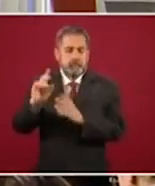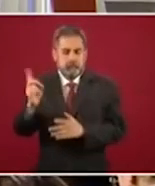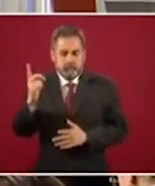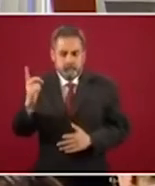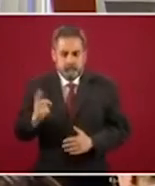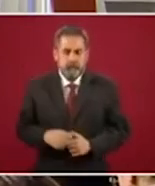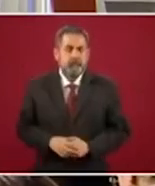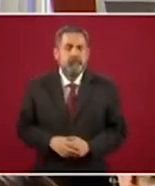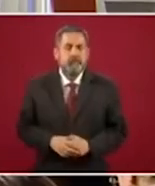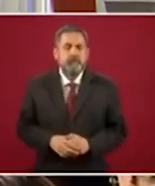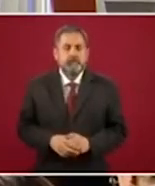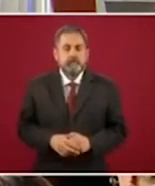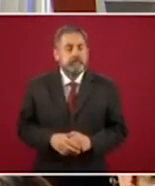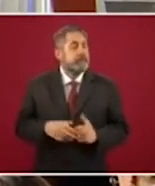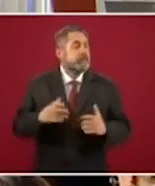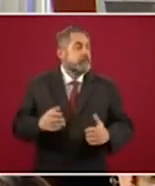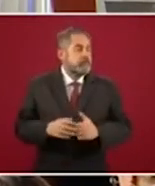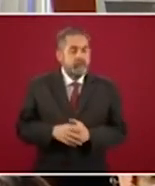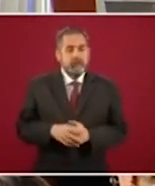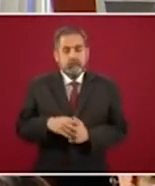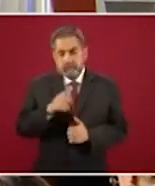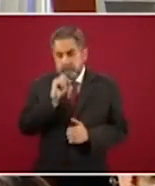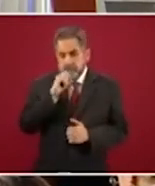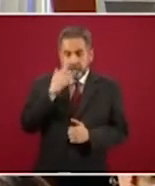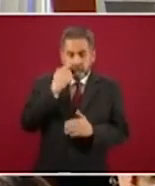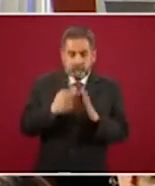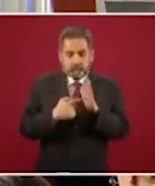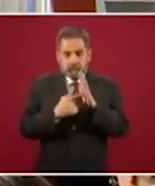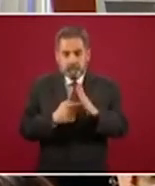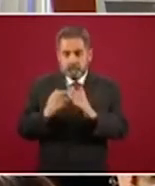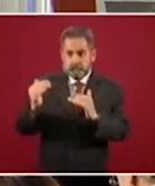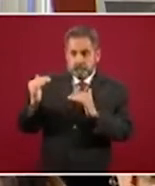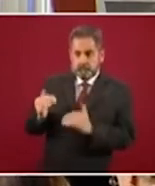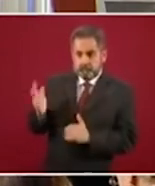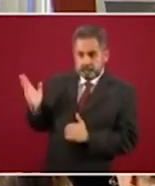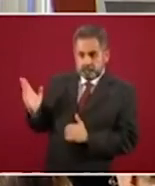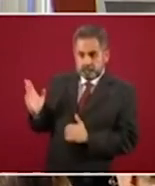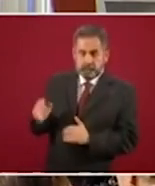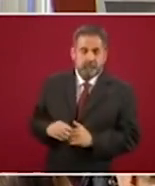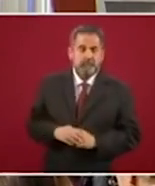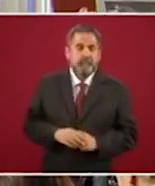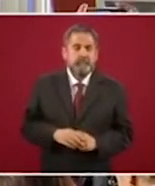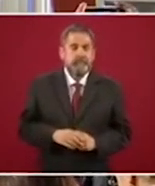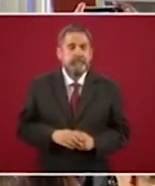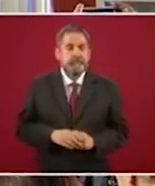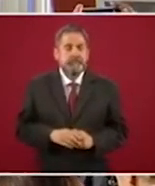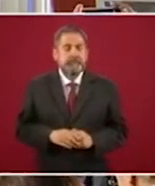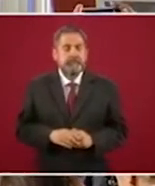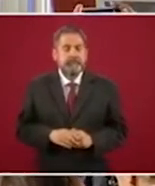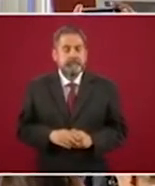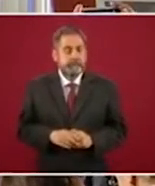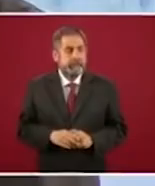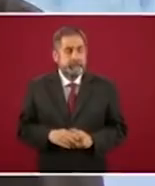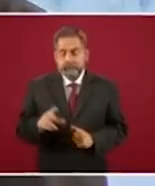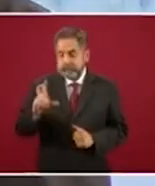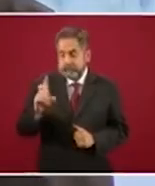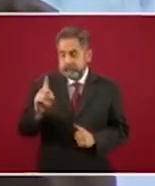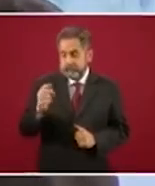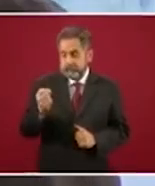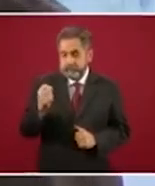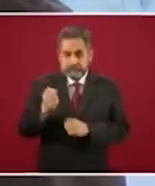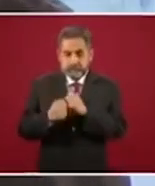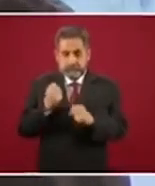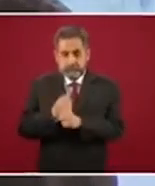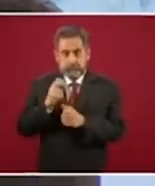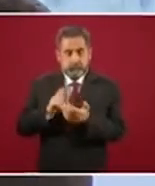dólares. Ahora, quisiéramos también mencionar, pasamos a la siguiente, por favor, que en 30 de septiembre